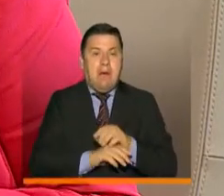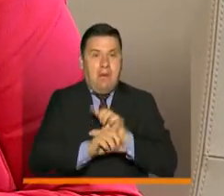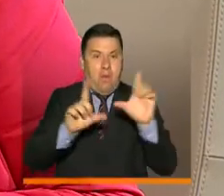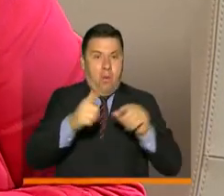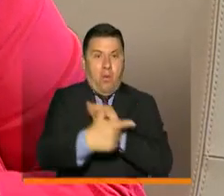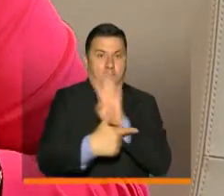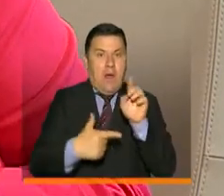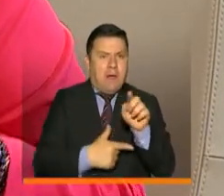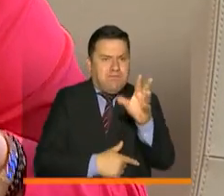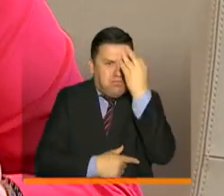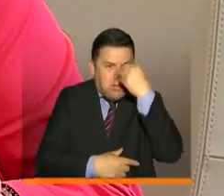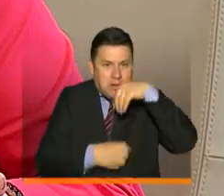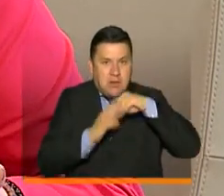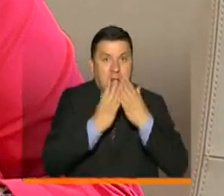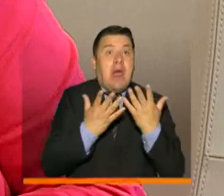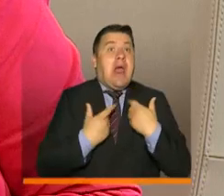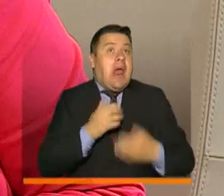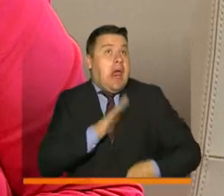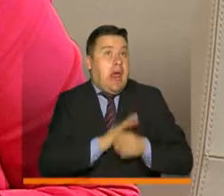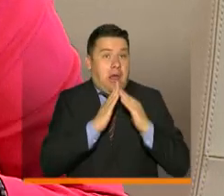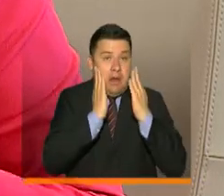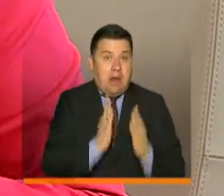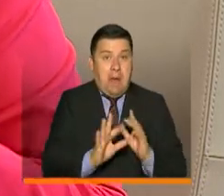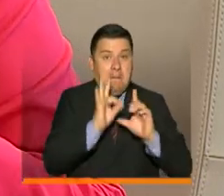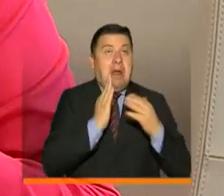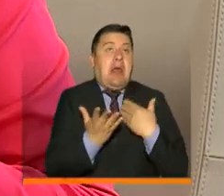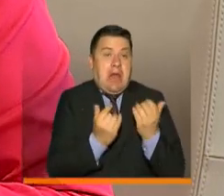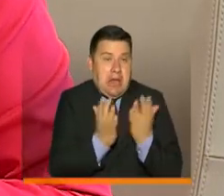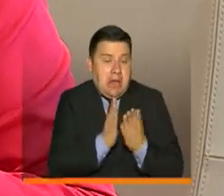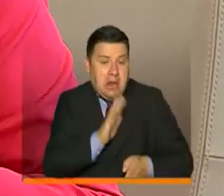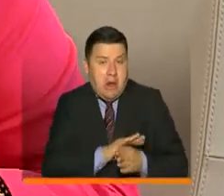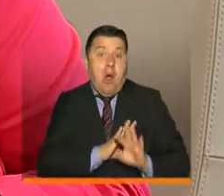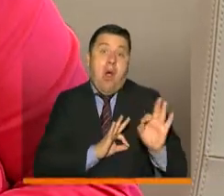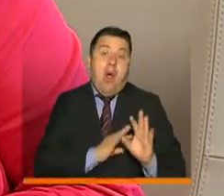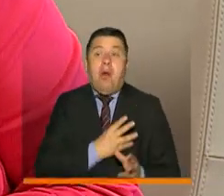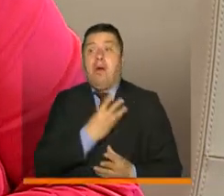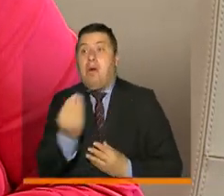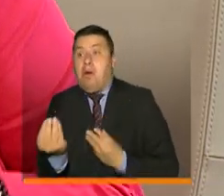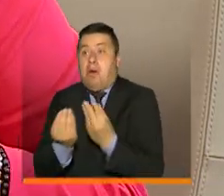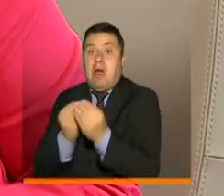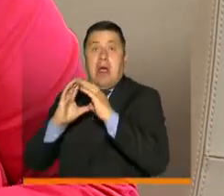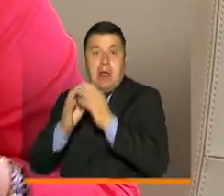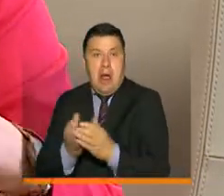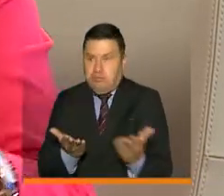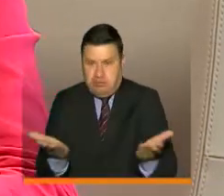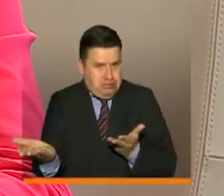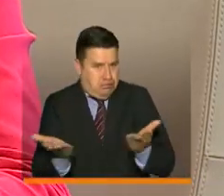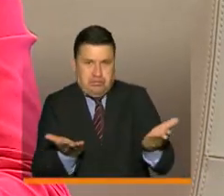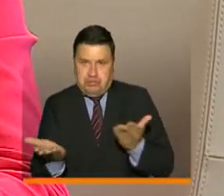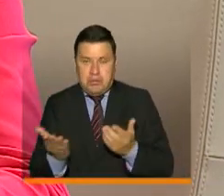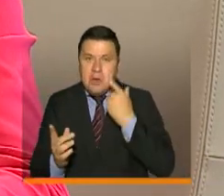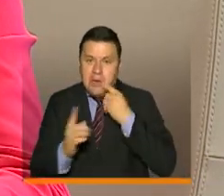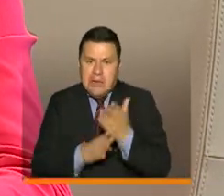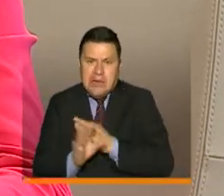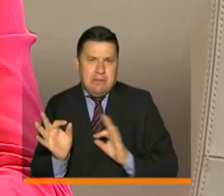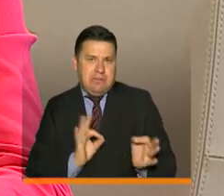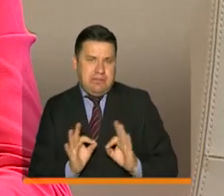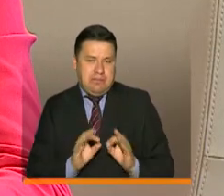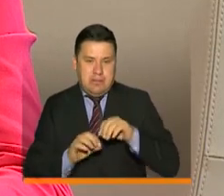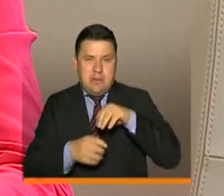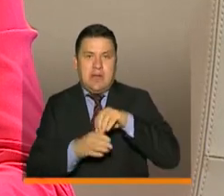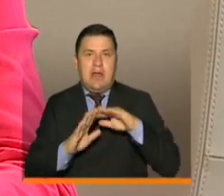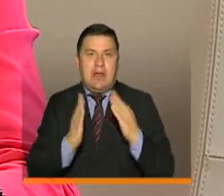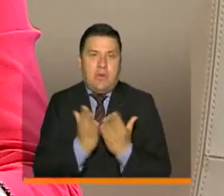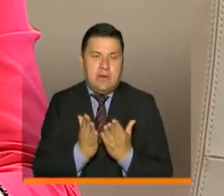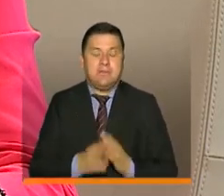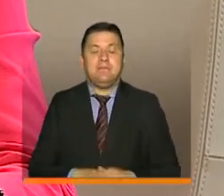por dar las condiciones para quienes continúen en educación en casa, para quienes estén en un modelo de alternancia y para la preparación de todo el sistema